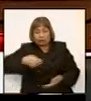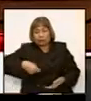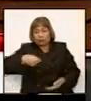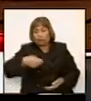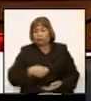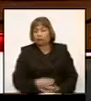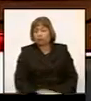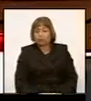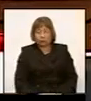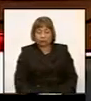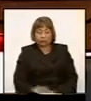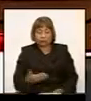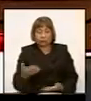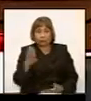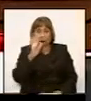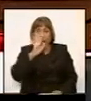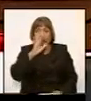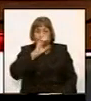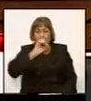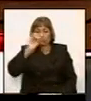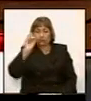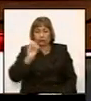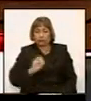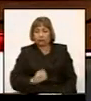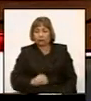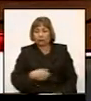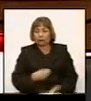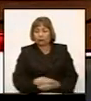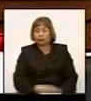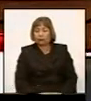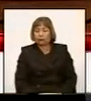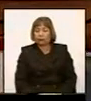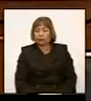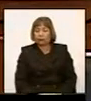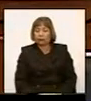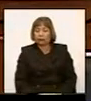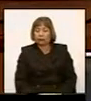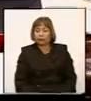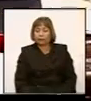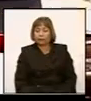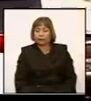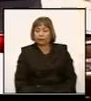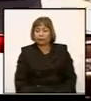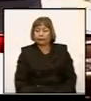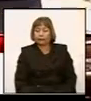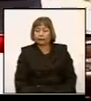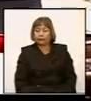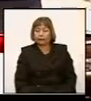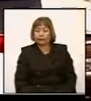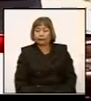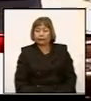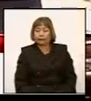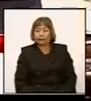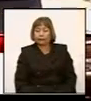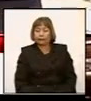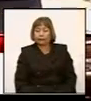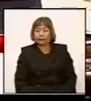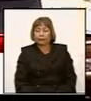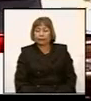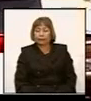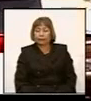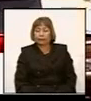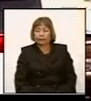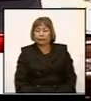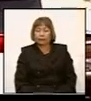que es del 5% del arrendamiento de propiedades. Gracias, presidente. Gracias, congresista.